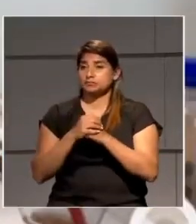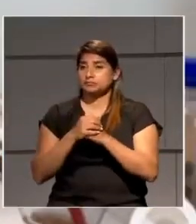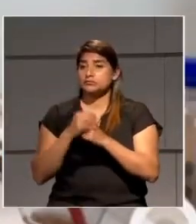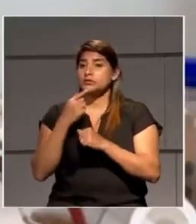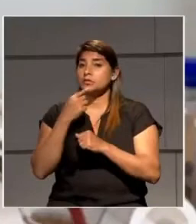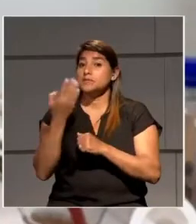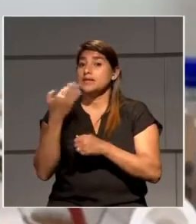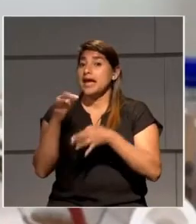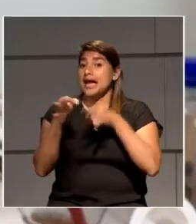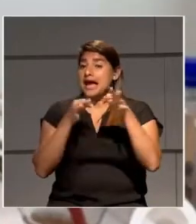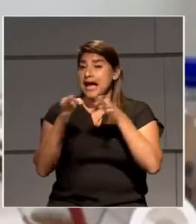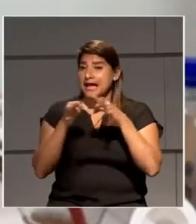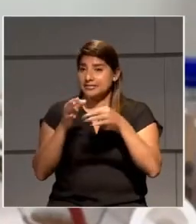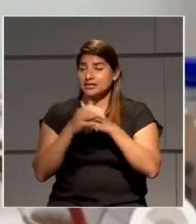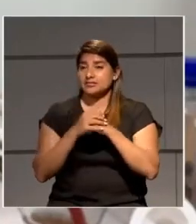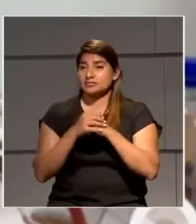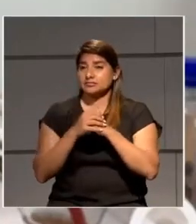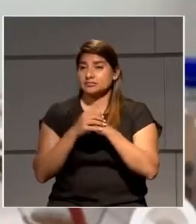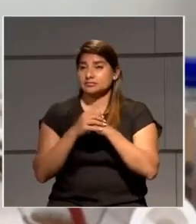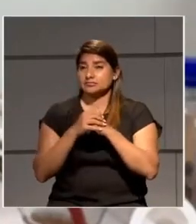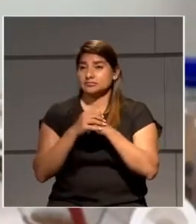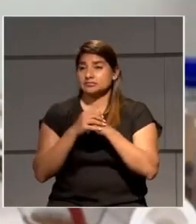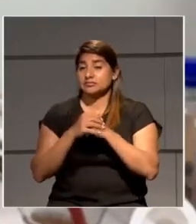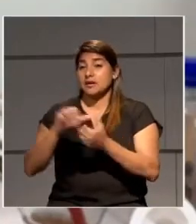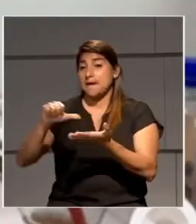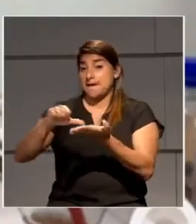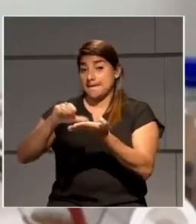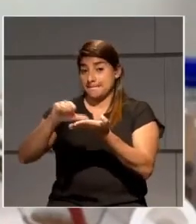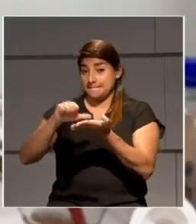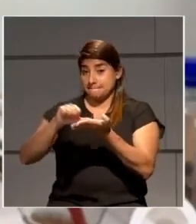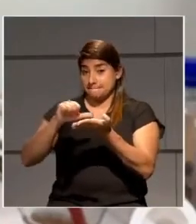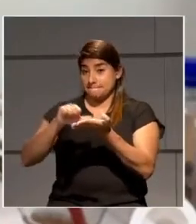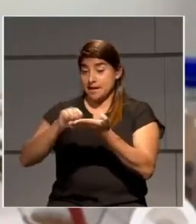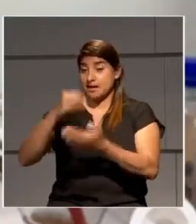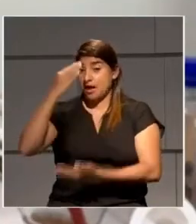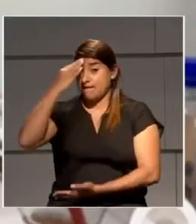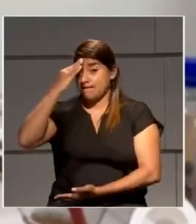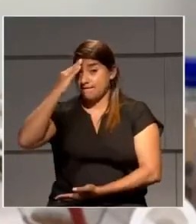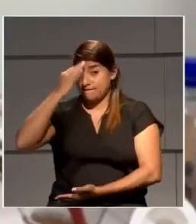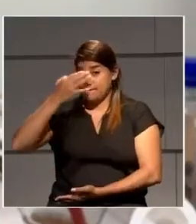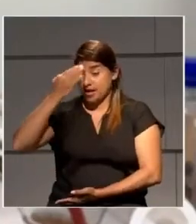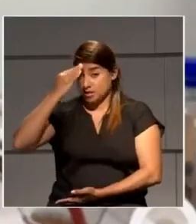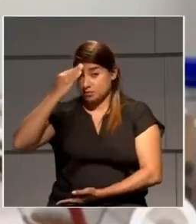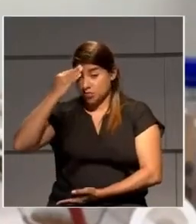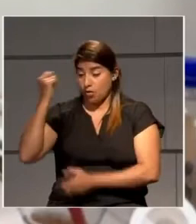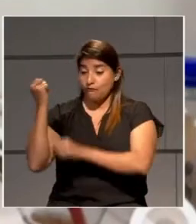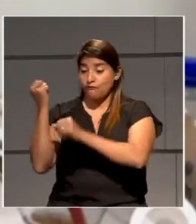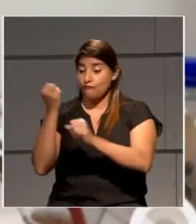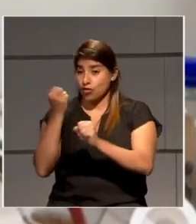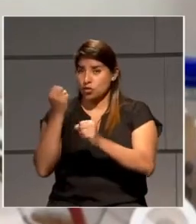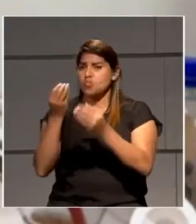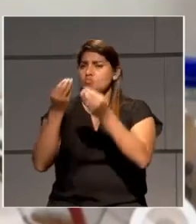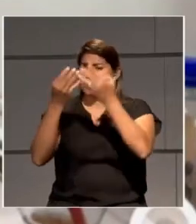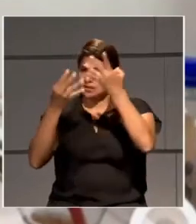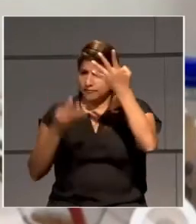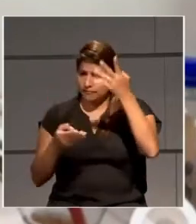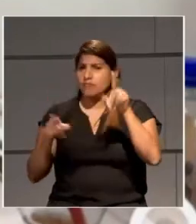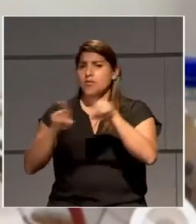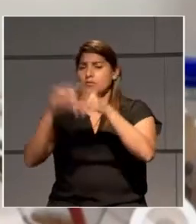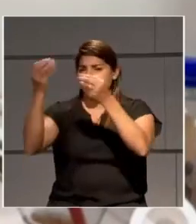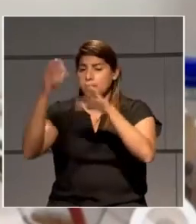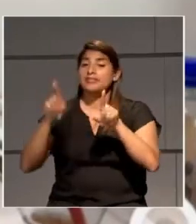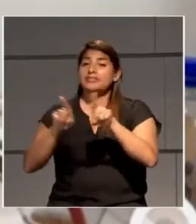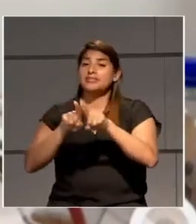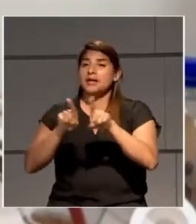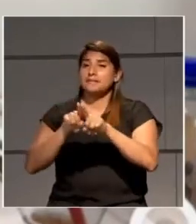como le decía, en la página de Facebook de la Fundación, okay, hay muchos recursos, y en la página